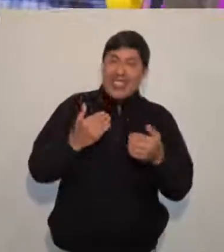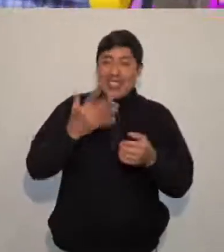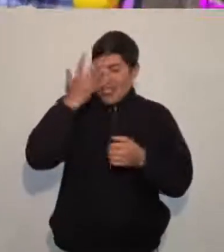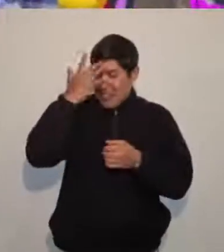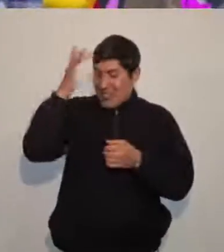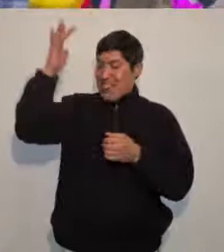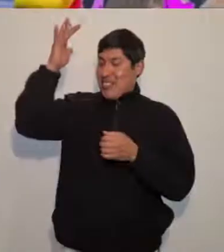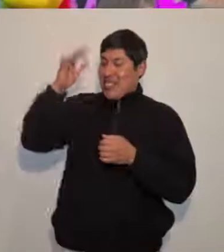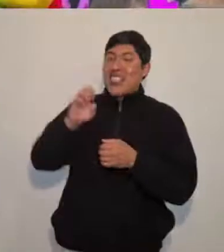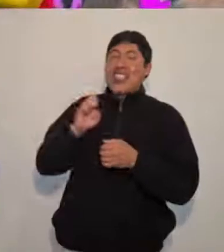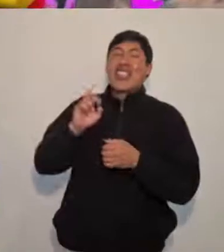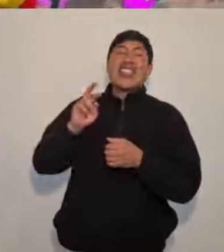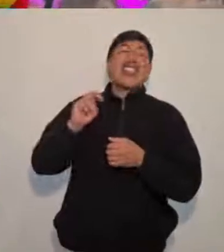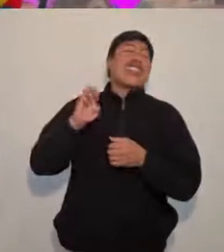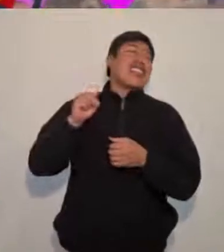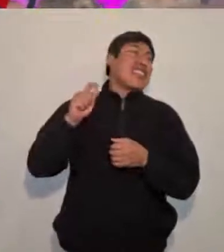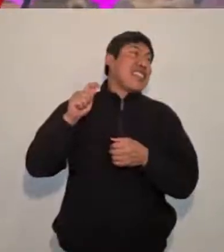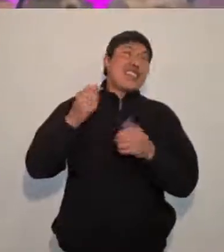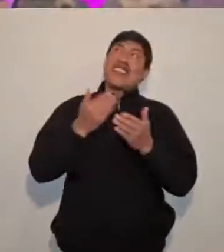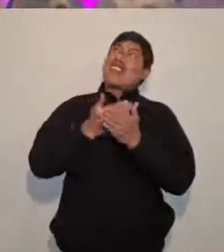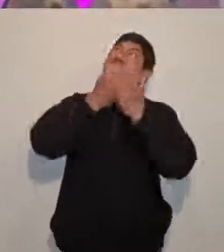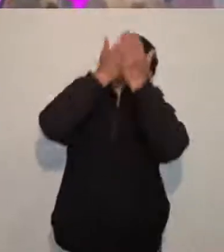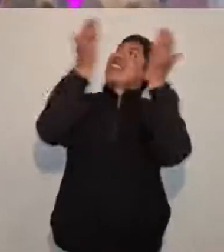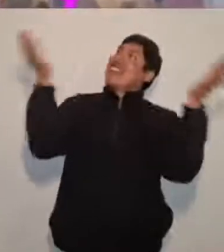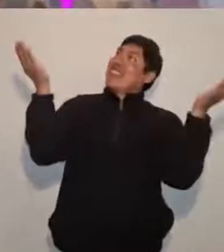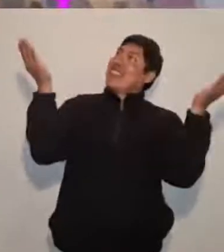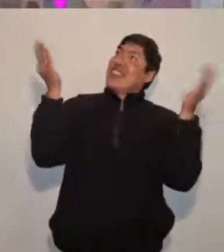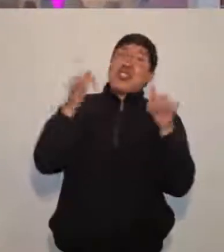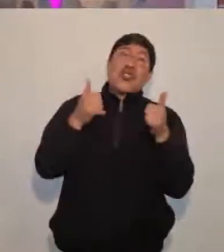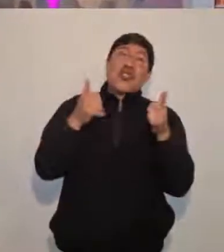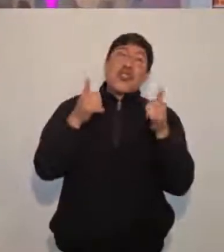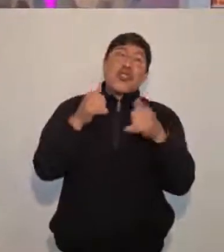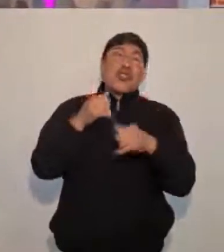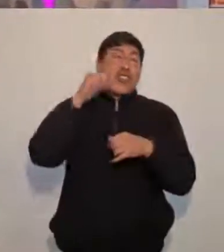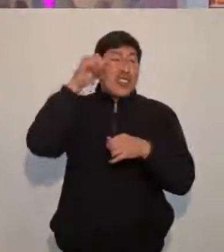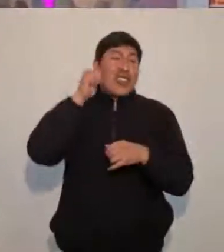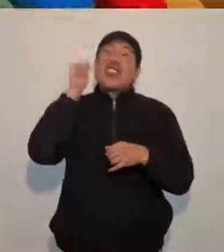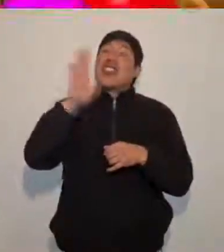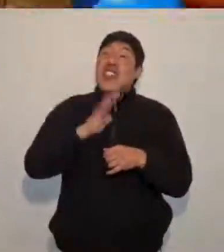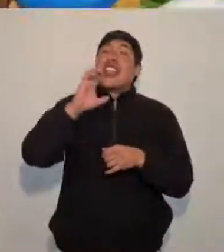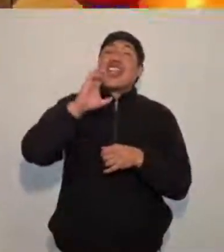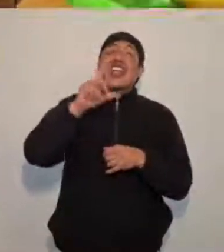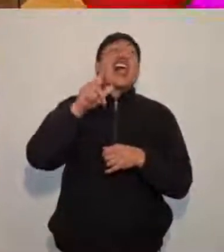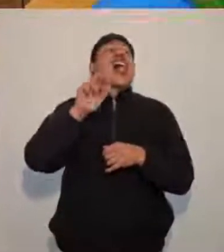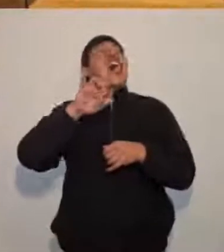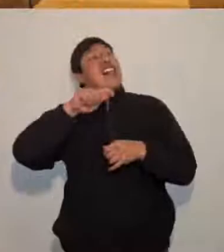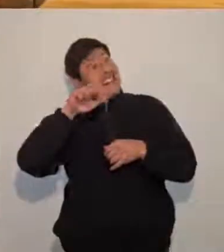al talento de Ernestito, les presento juguetes, doña Clarita.